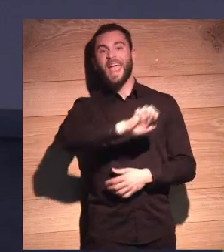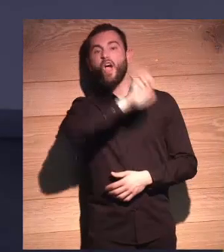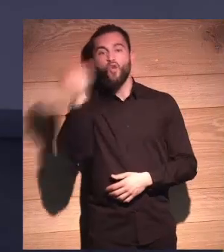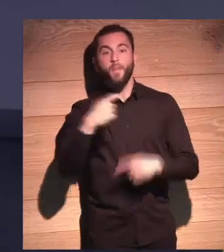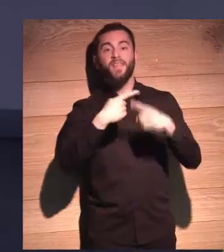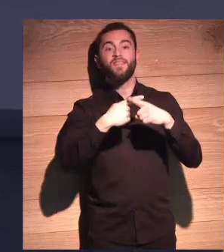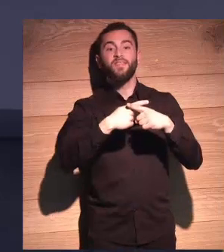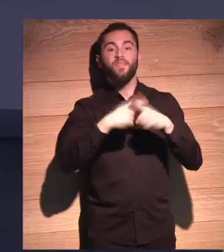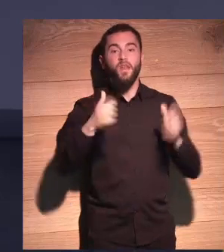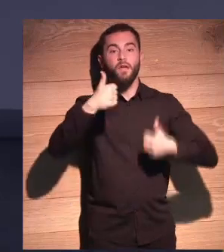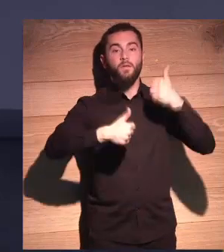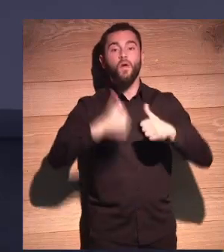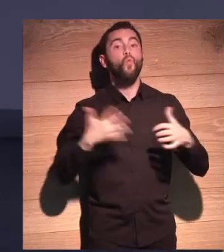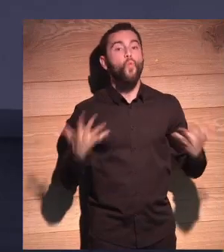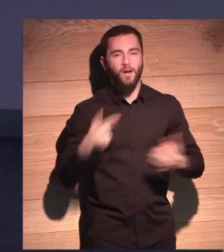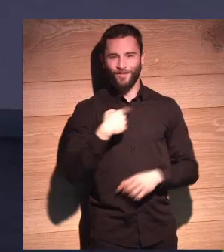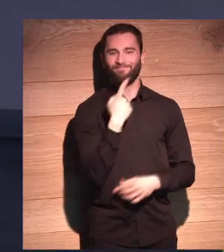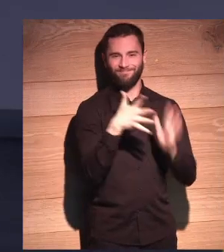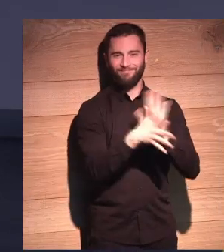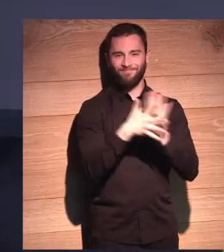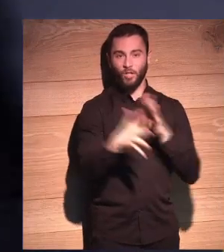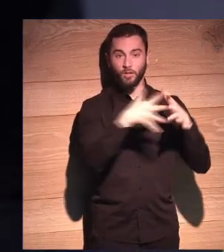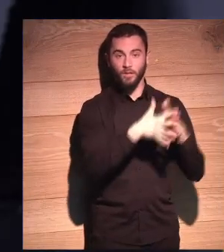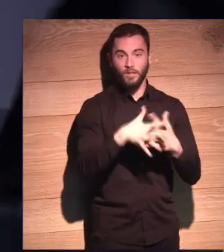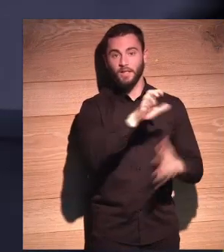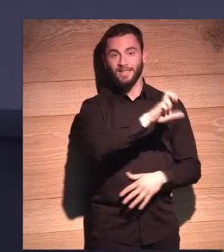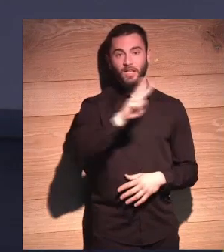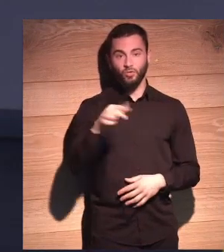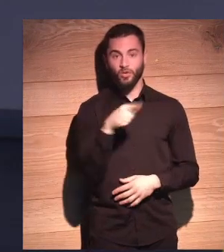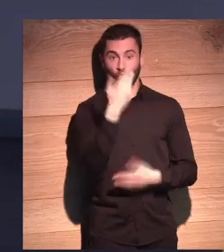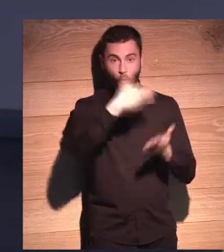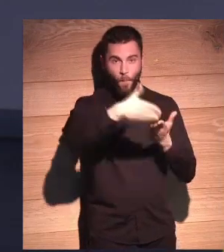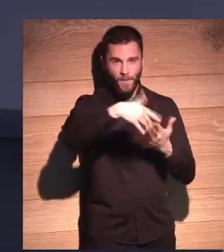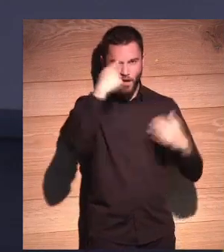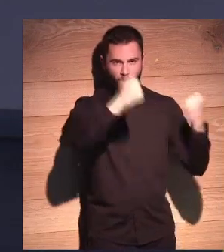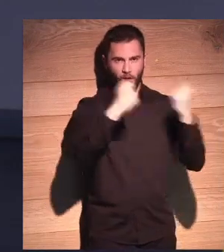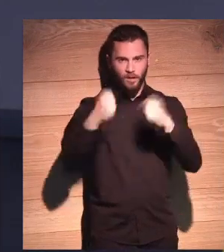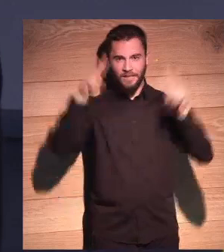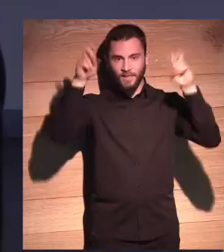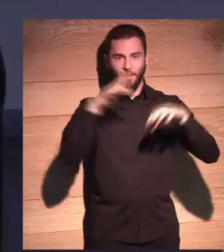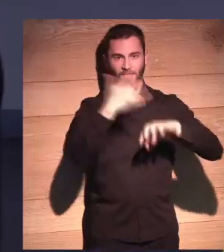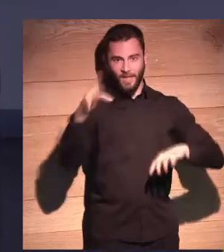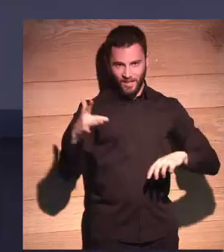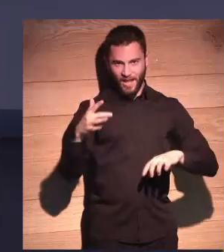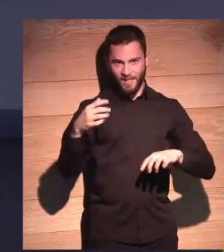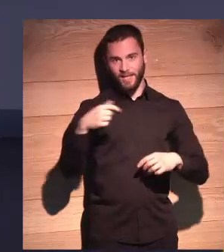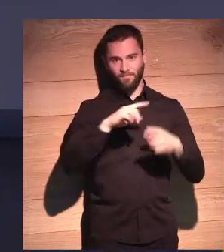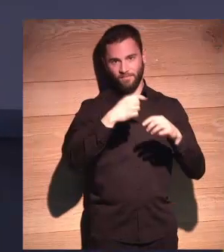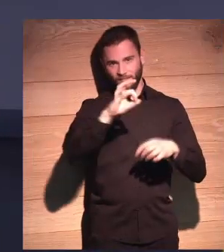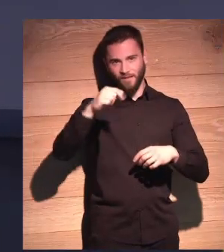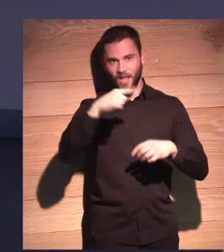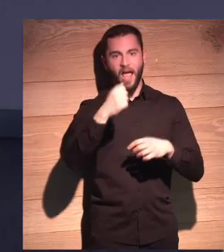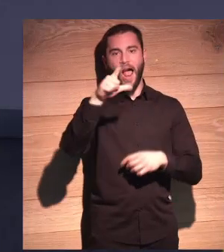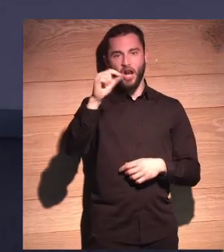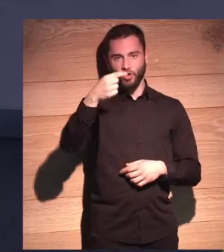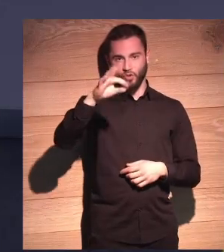Pues yo se lo voy a decir. En Estados Unidos hay 1 millón de expertos en temas digitales y algoritmos. Y